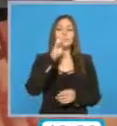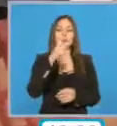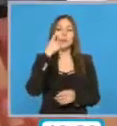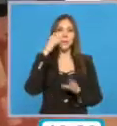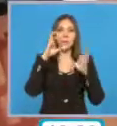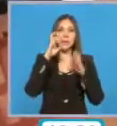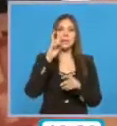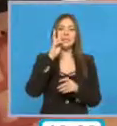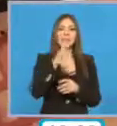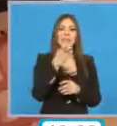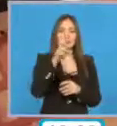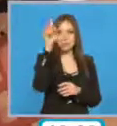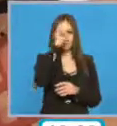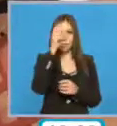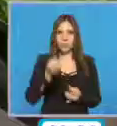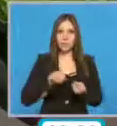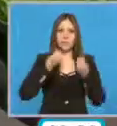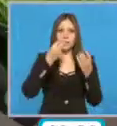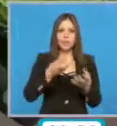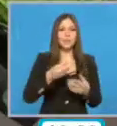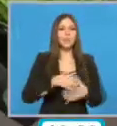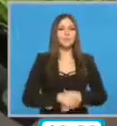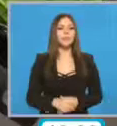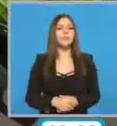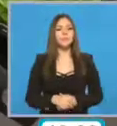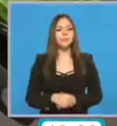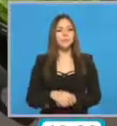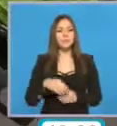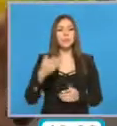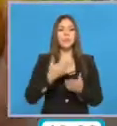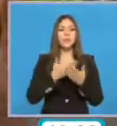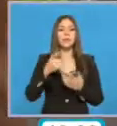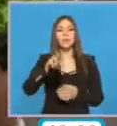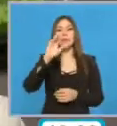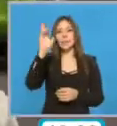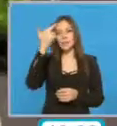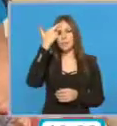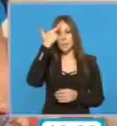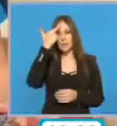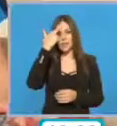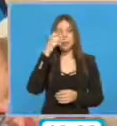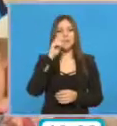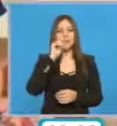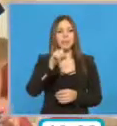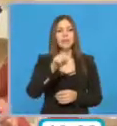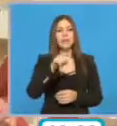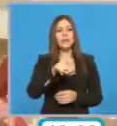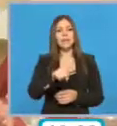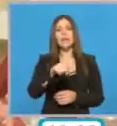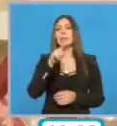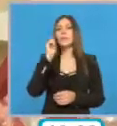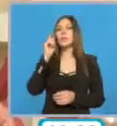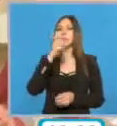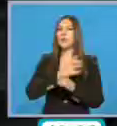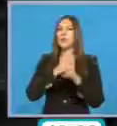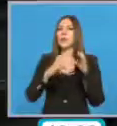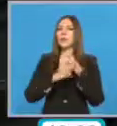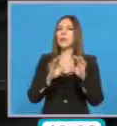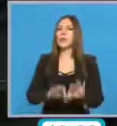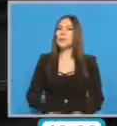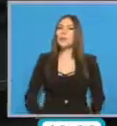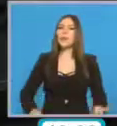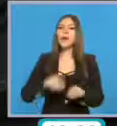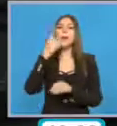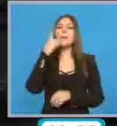favor de calentar Claro, eso para que las ya, tortillitas, exactamente. ¿cómo de que Señor, no? señora, ¿se acuerda del ingrediente estrella para que nos